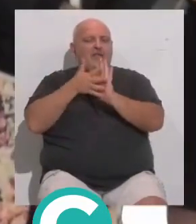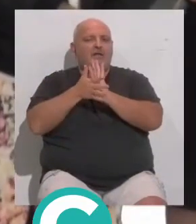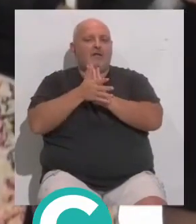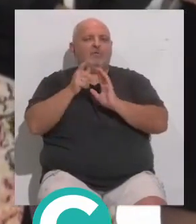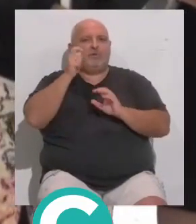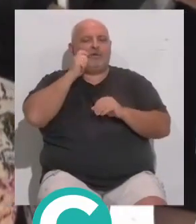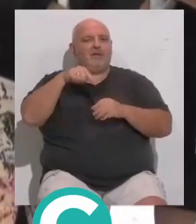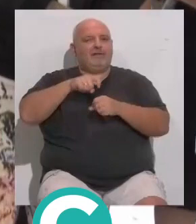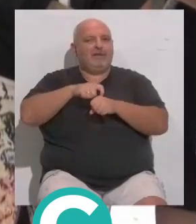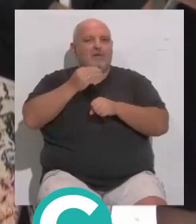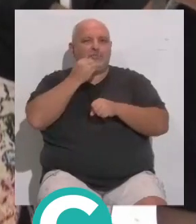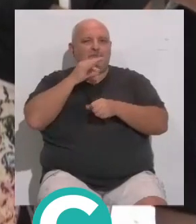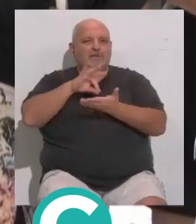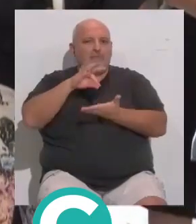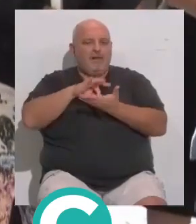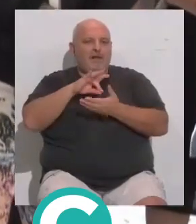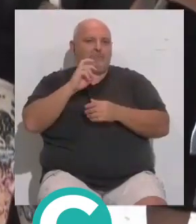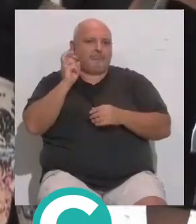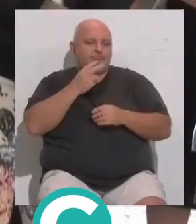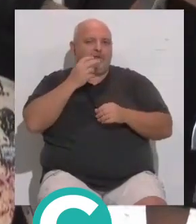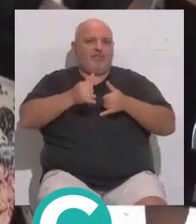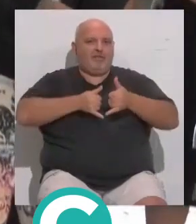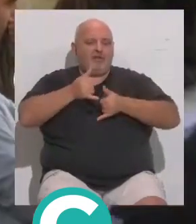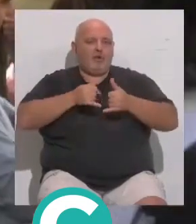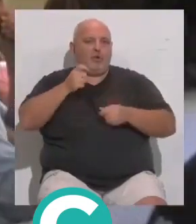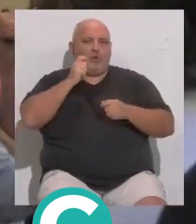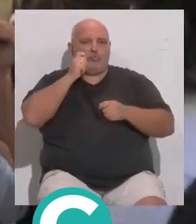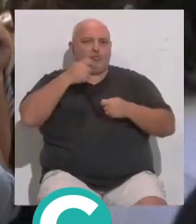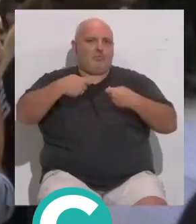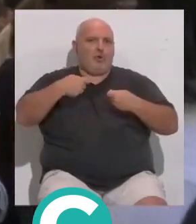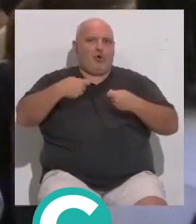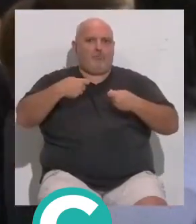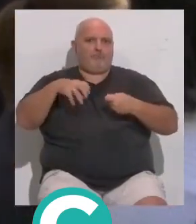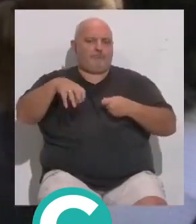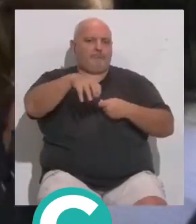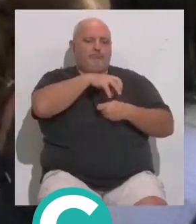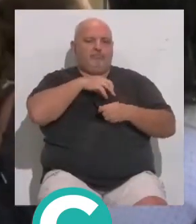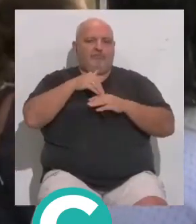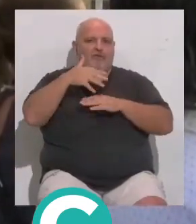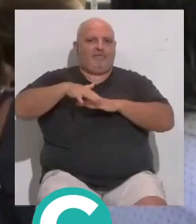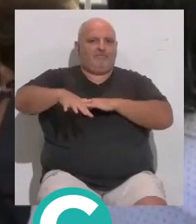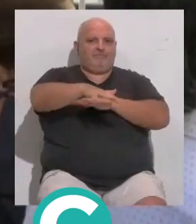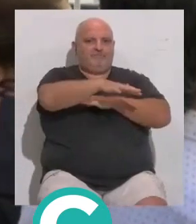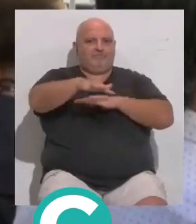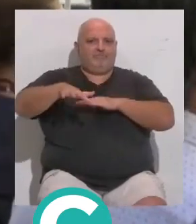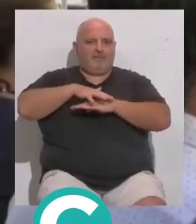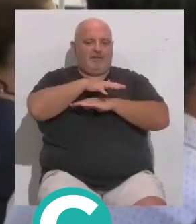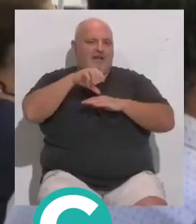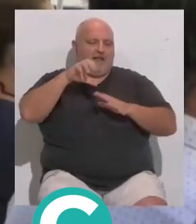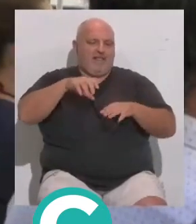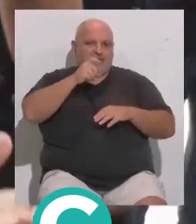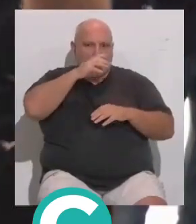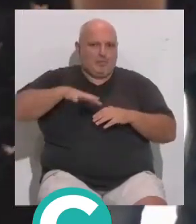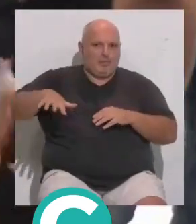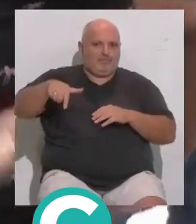el turismo gastronómico, el cicloturismo, el turismo comercial y la promoción de la zona de extramuros. Y como no puede ser de otra